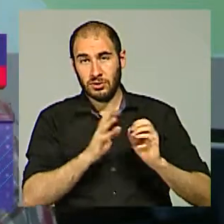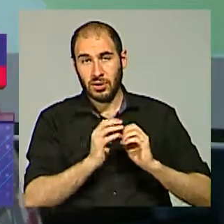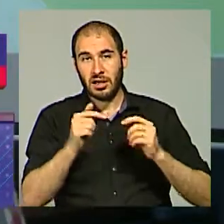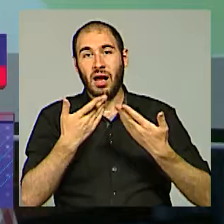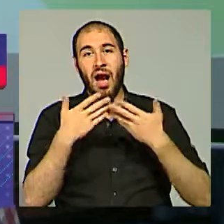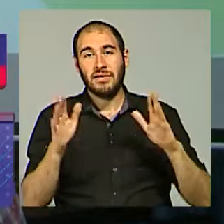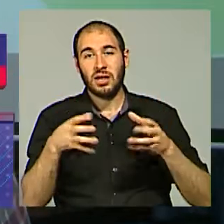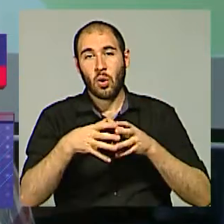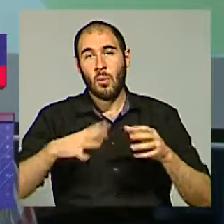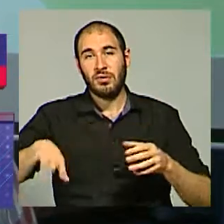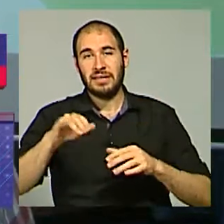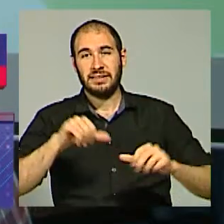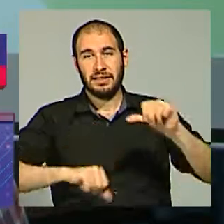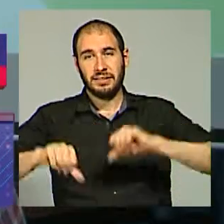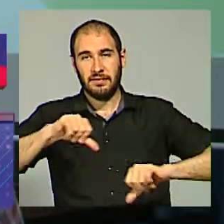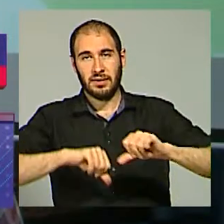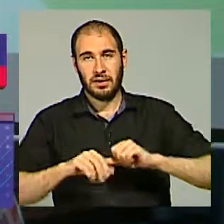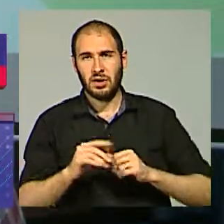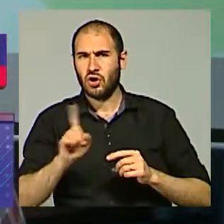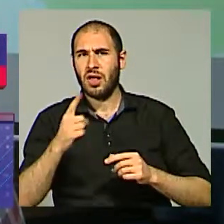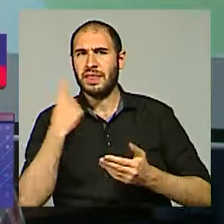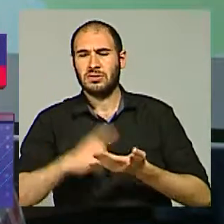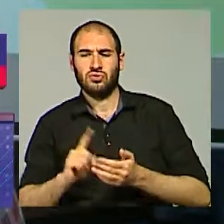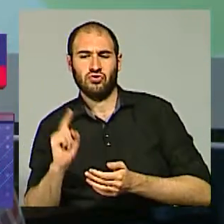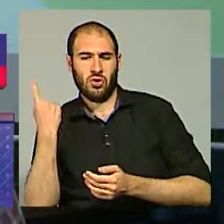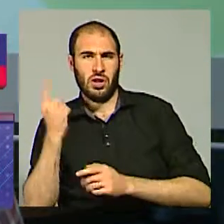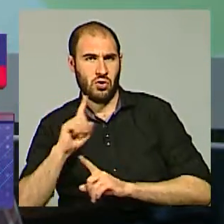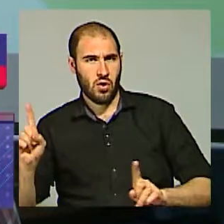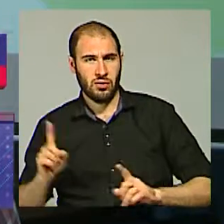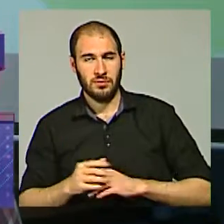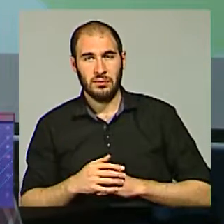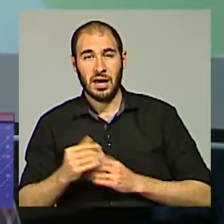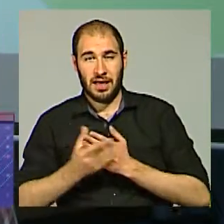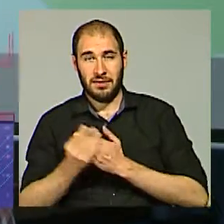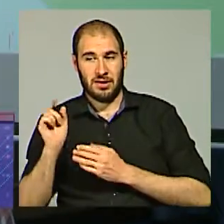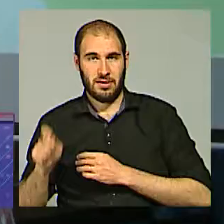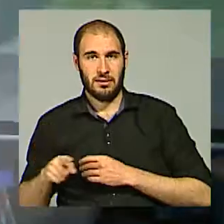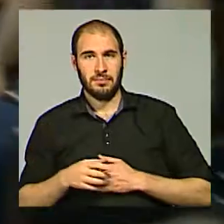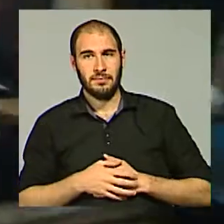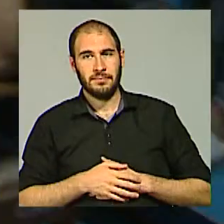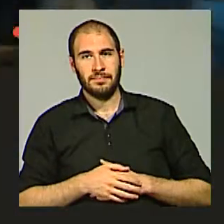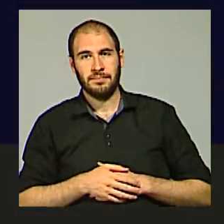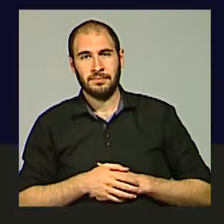abierta a la comunidad científica y no una decisión unilateral del ministerio